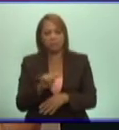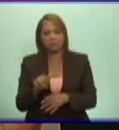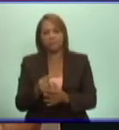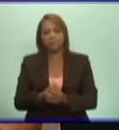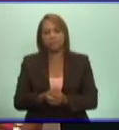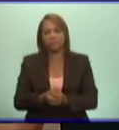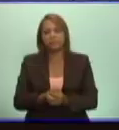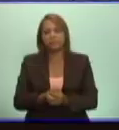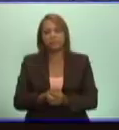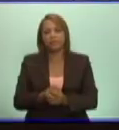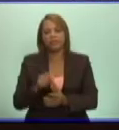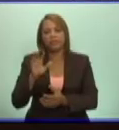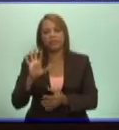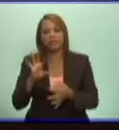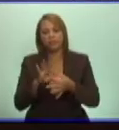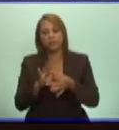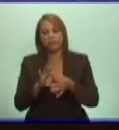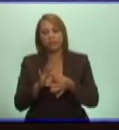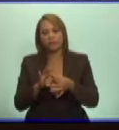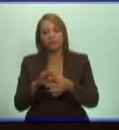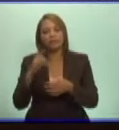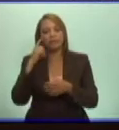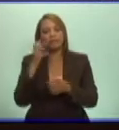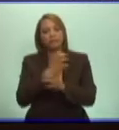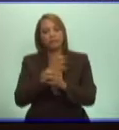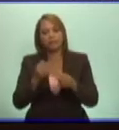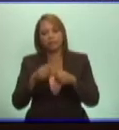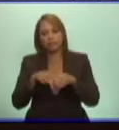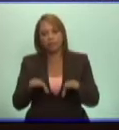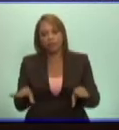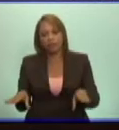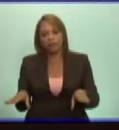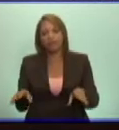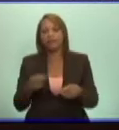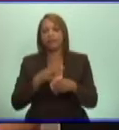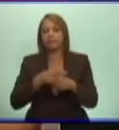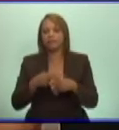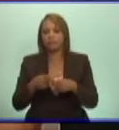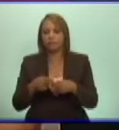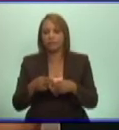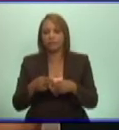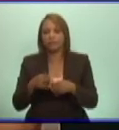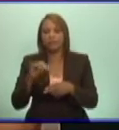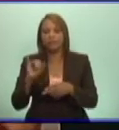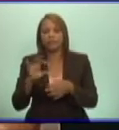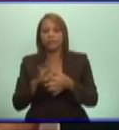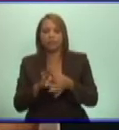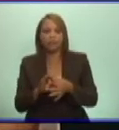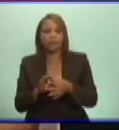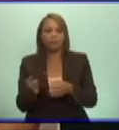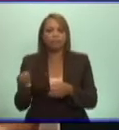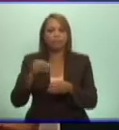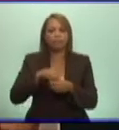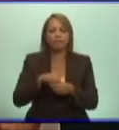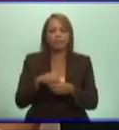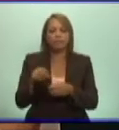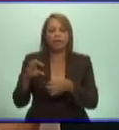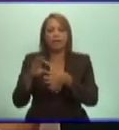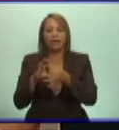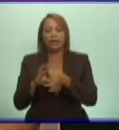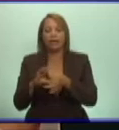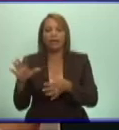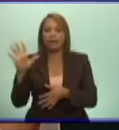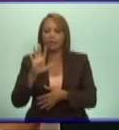el caso de quinto grado, en las Ciencias Naturales, en la Historia, en la Lengua Española. Y en el caso de sexto grado, le añadimos a la Geografía de Cuba a